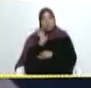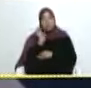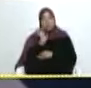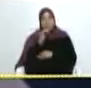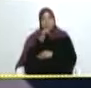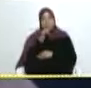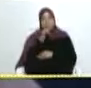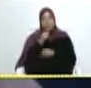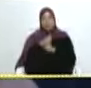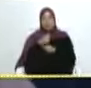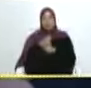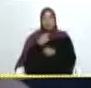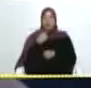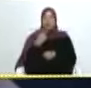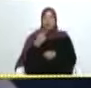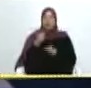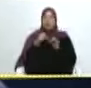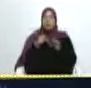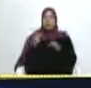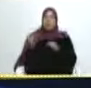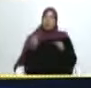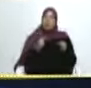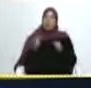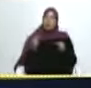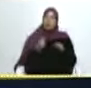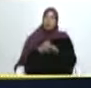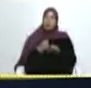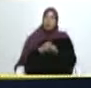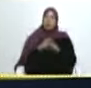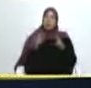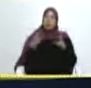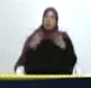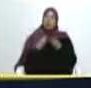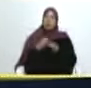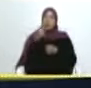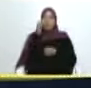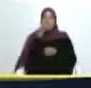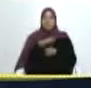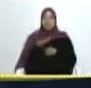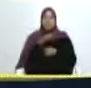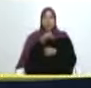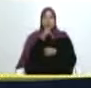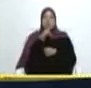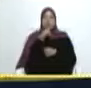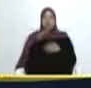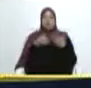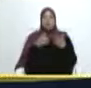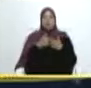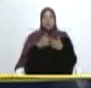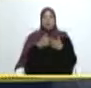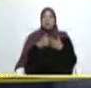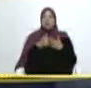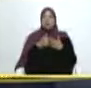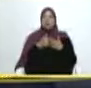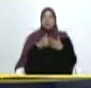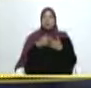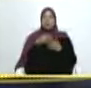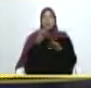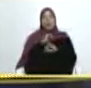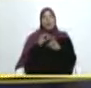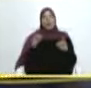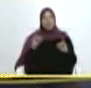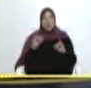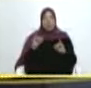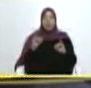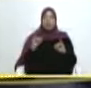que usted dio la orden para seguir debatiendo todos los temas junto al pueblo, que es el que tiene la conclusión final